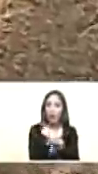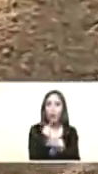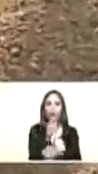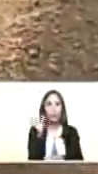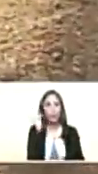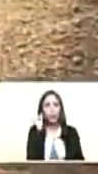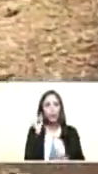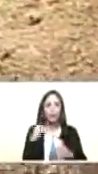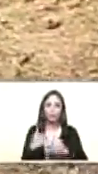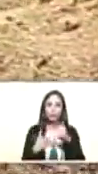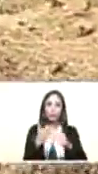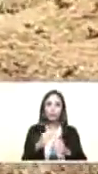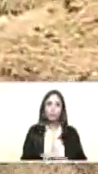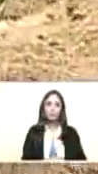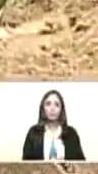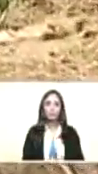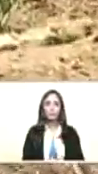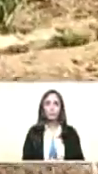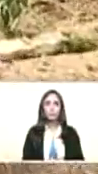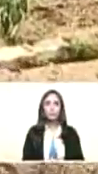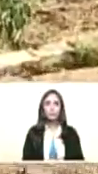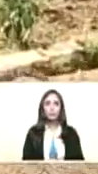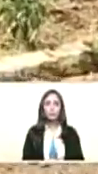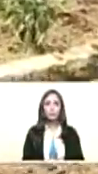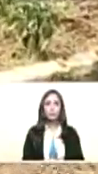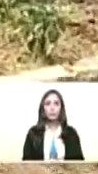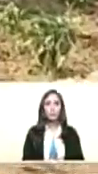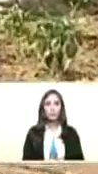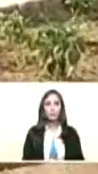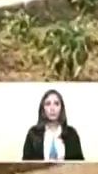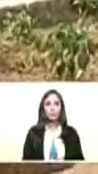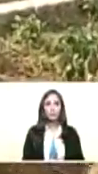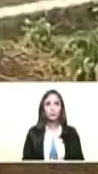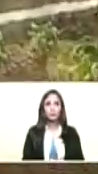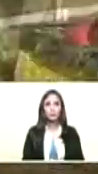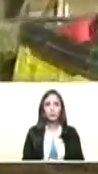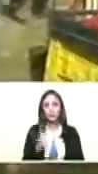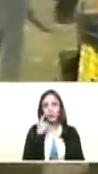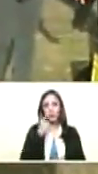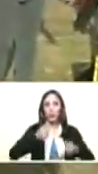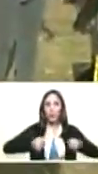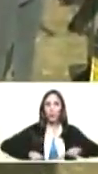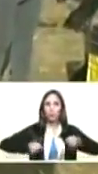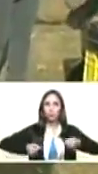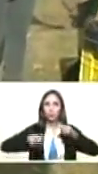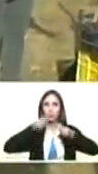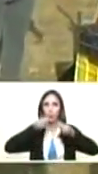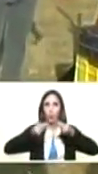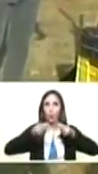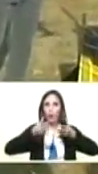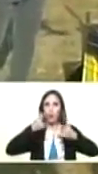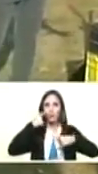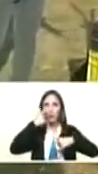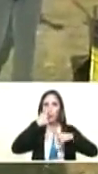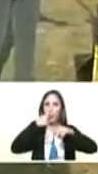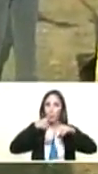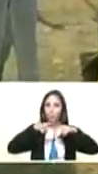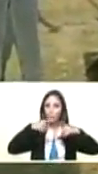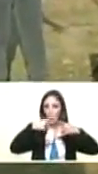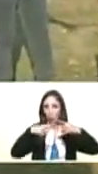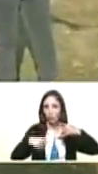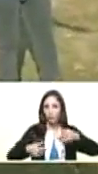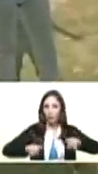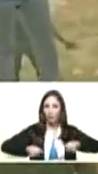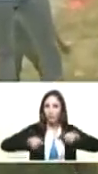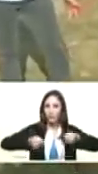Y este es el combo que le damos a los productores agrourbanos. Esto consta de asperjadora, semilla, agroinsumo,